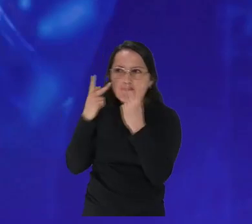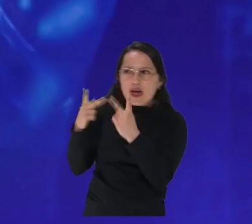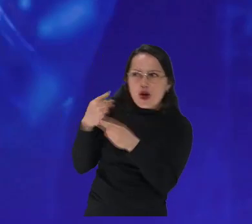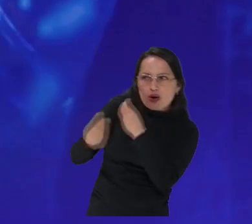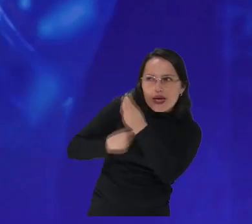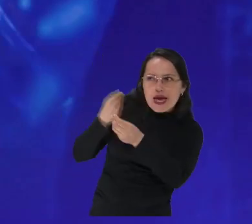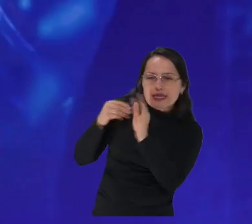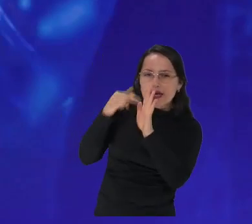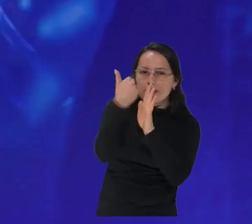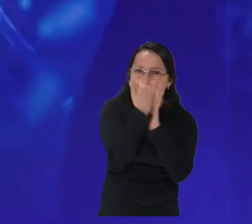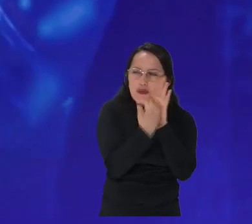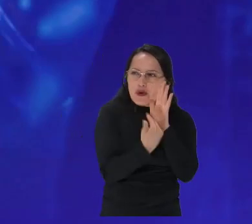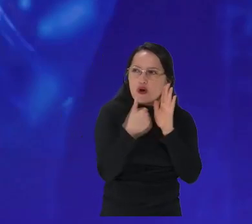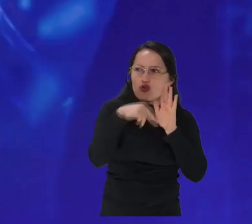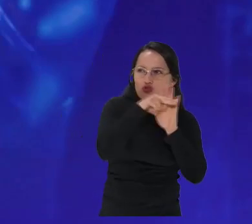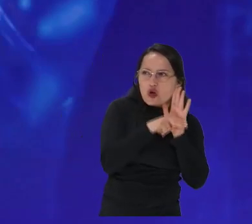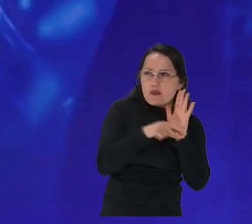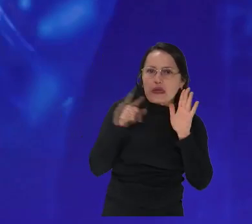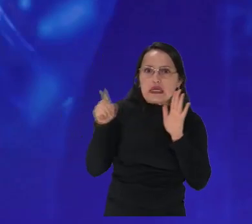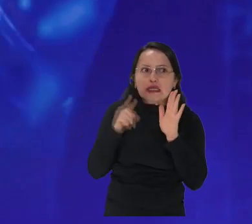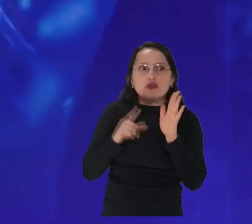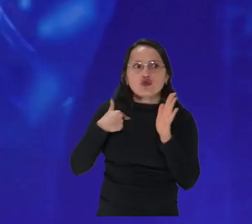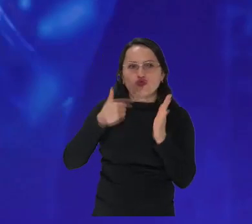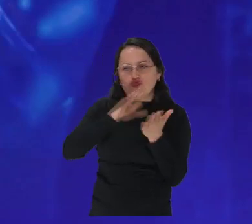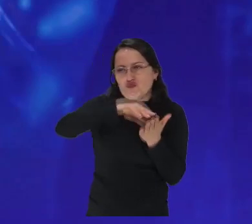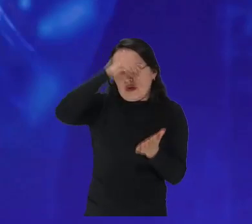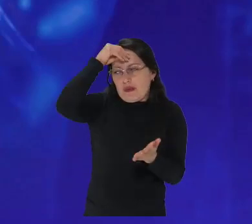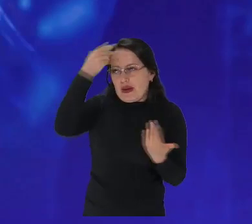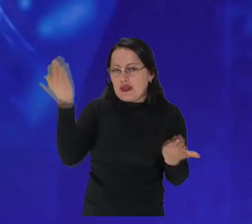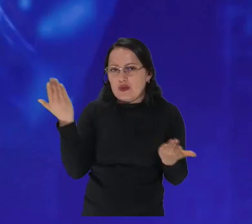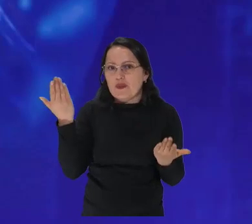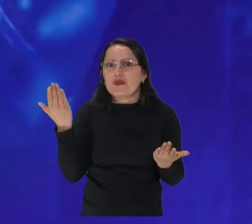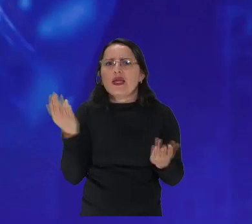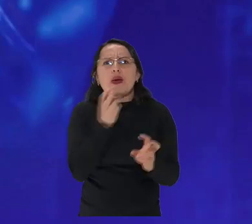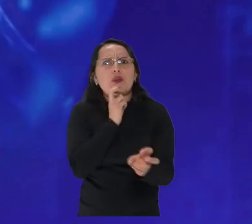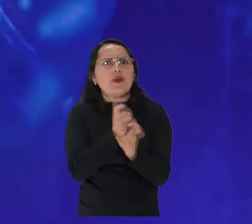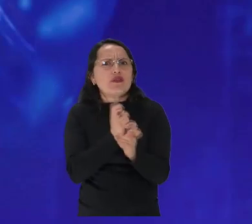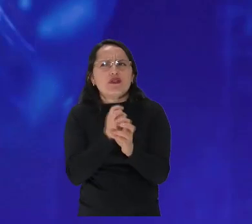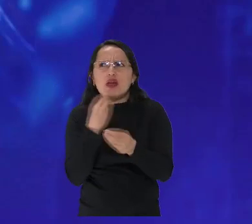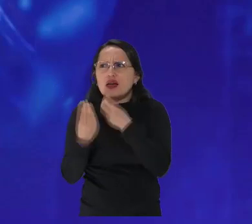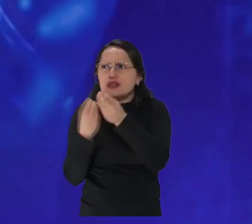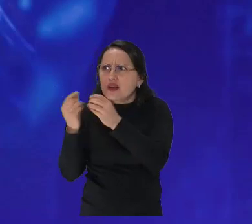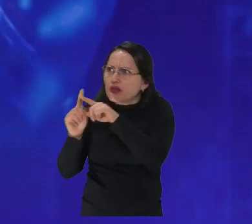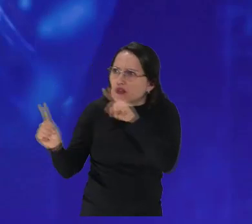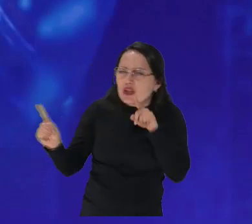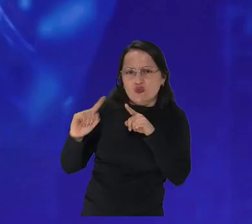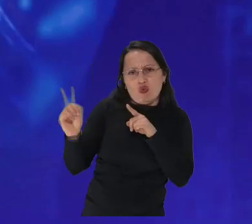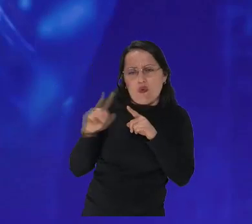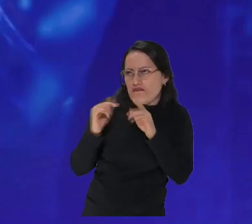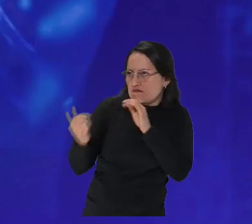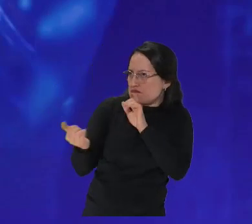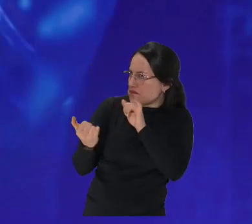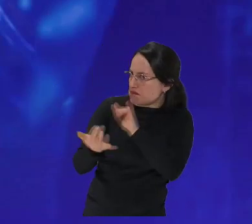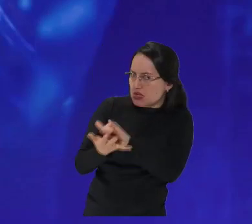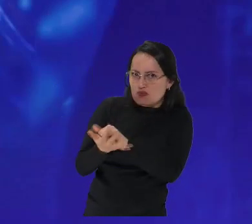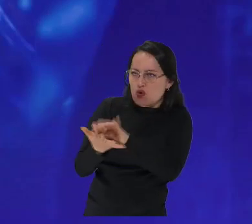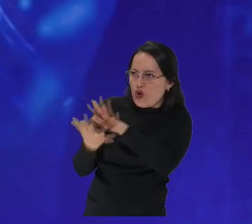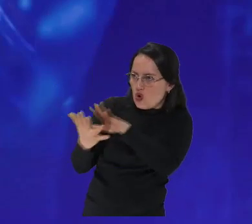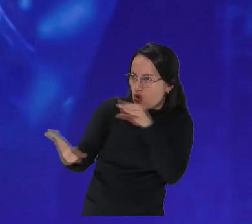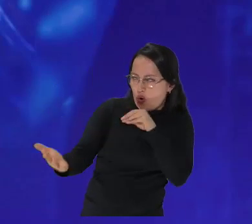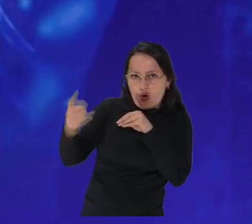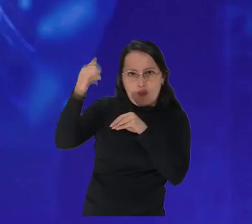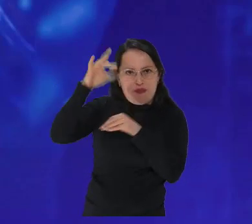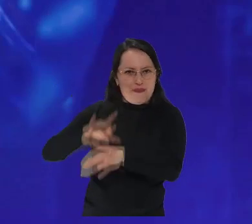los parámetros que utiliza mi profesor, son los que yo aprendo y muy difícilmente voy a hacer algo distinto a eso. Y esto, si bien